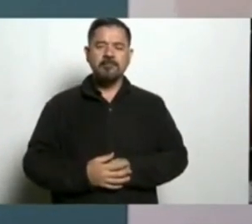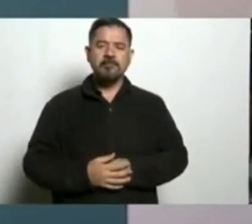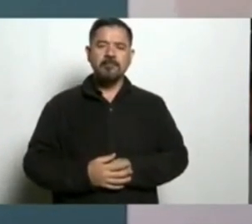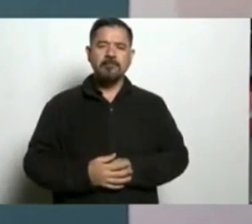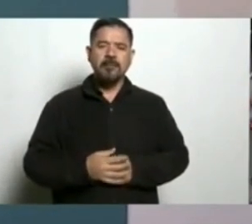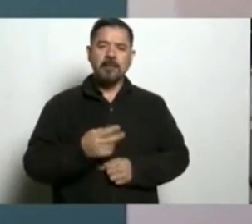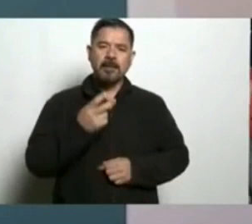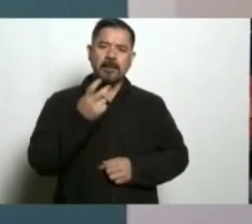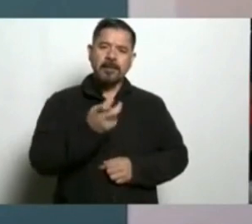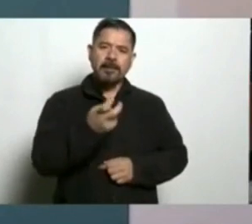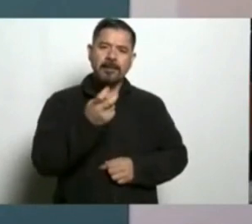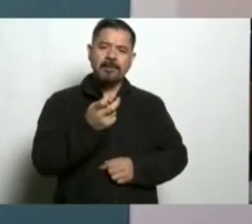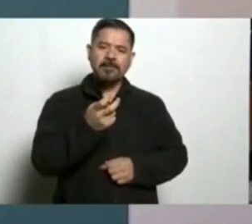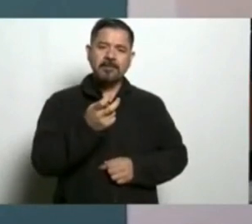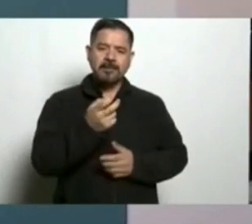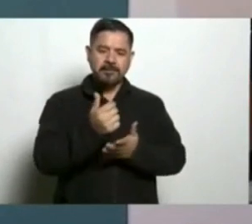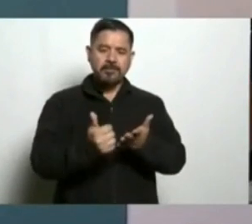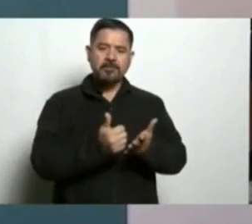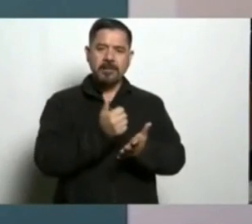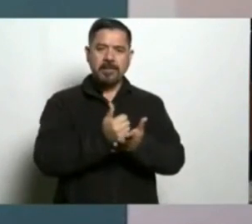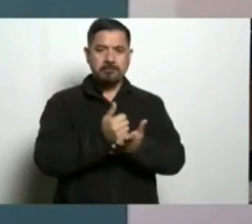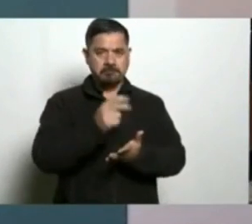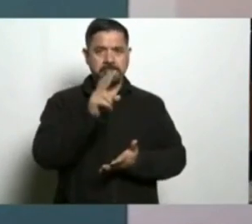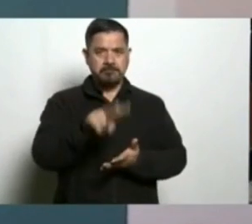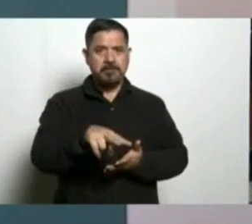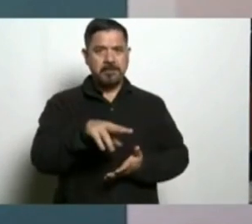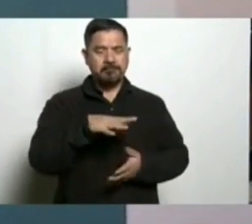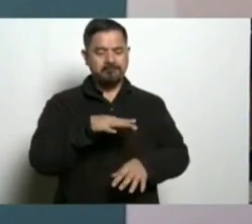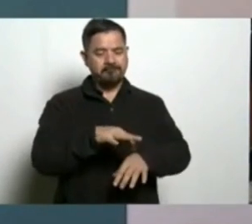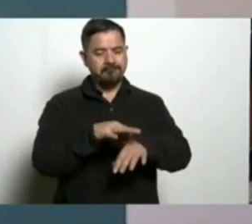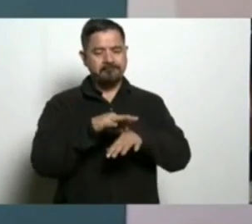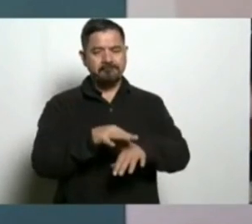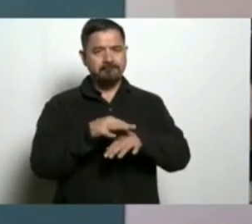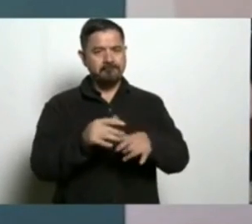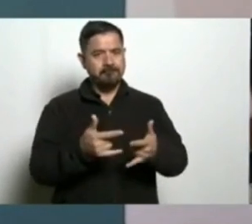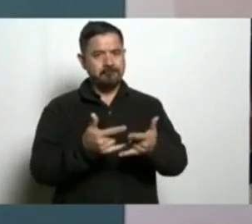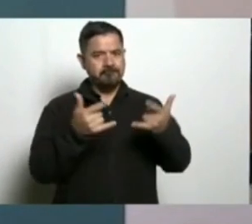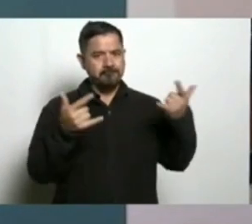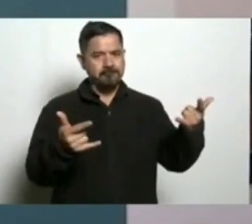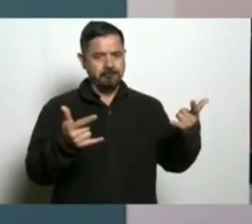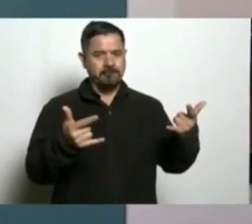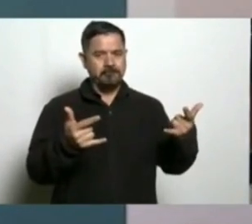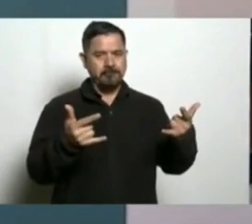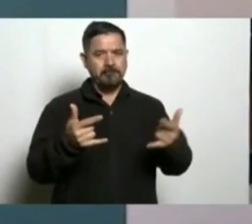esta histórica ciudad de Cananea,